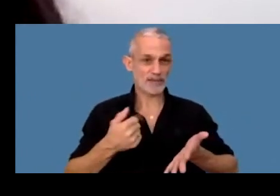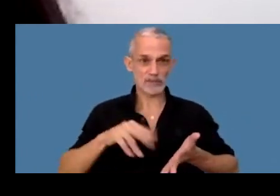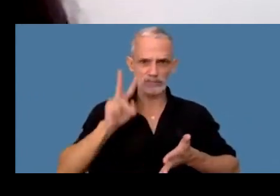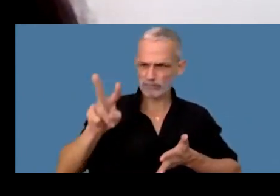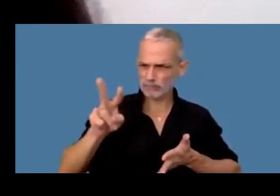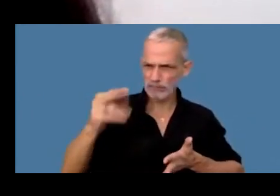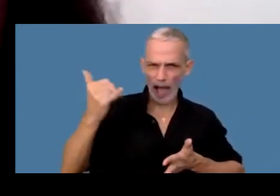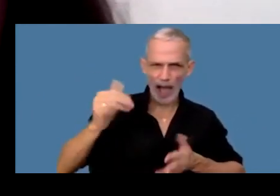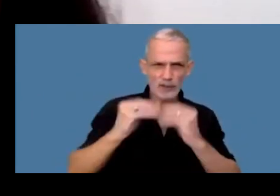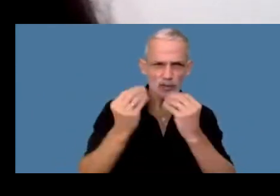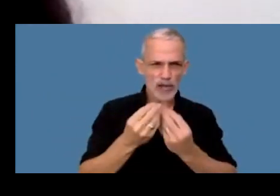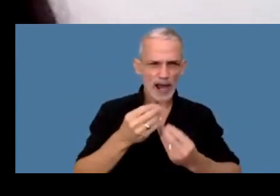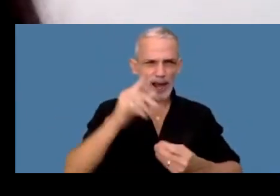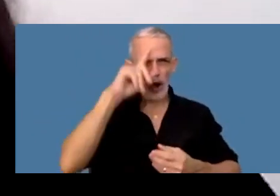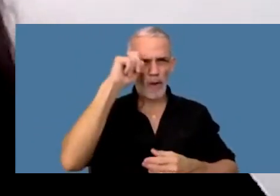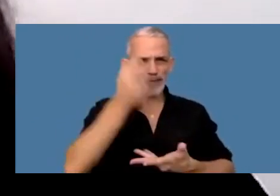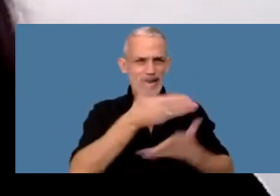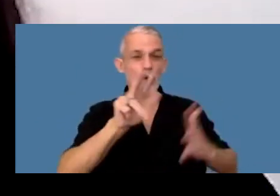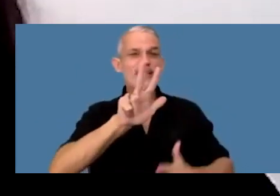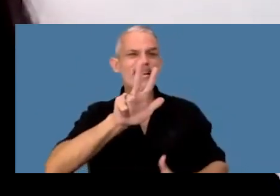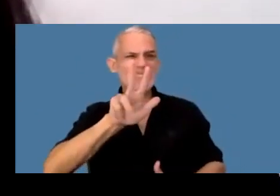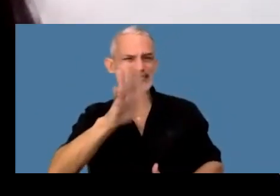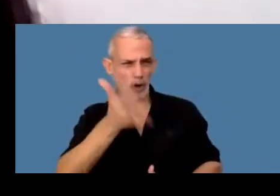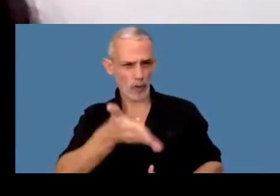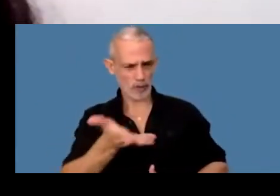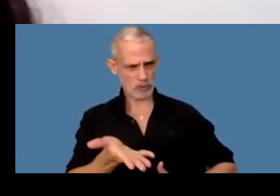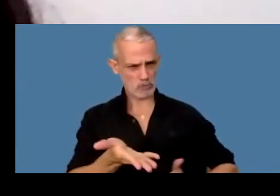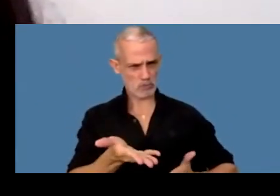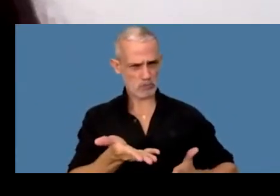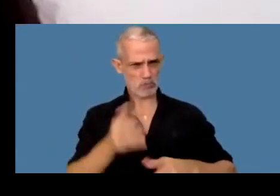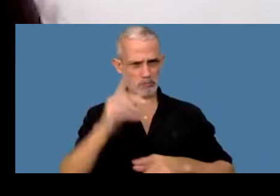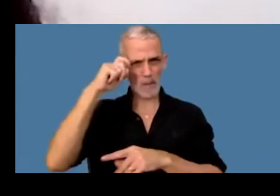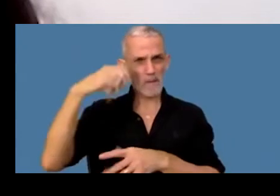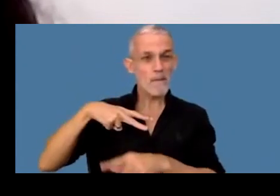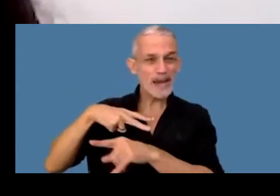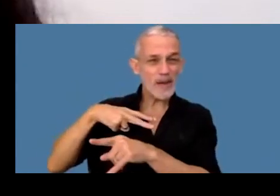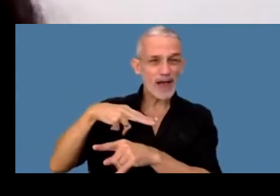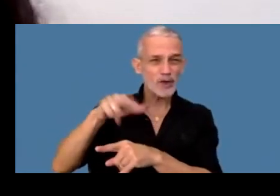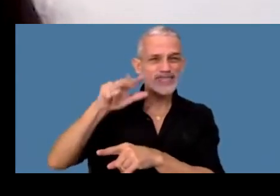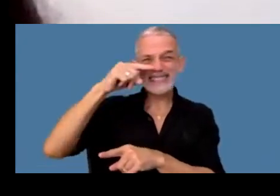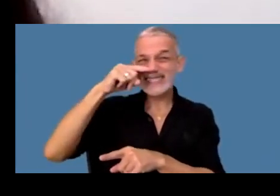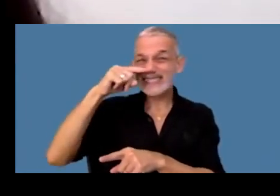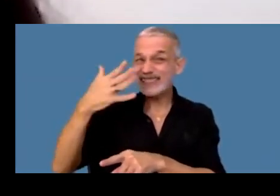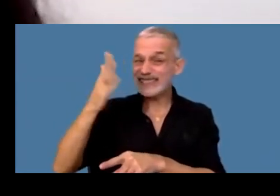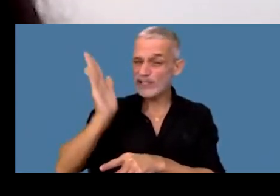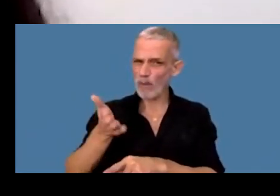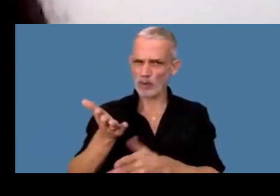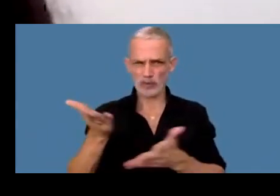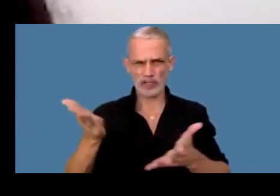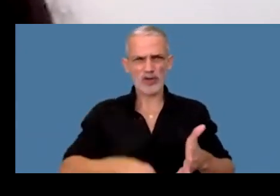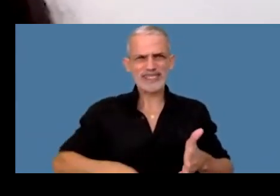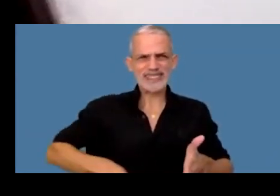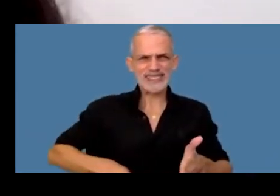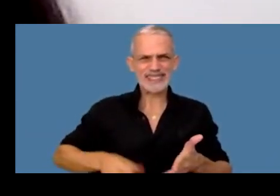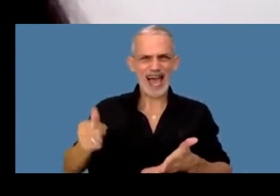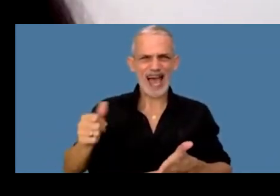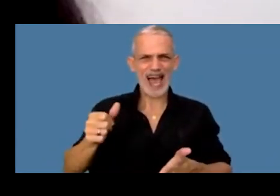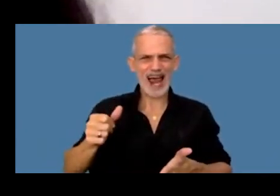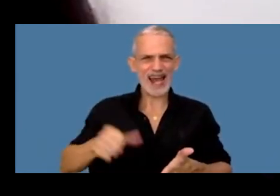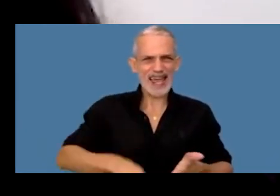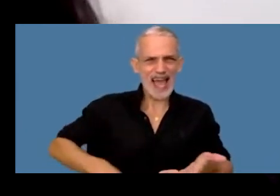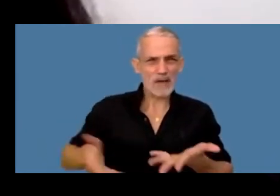algún tipo de asistencia diferente, brindada ya por un médico obstetra, porque ahí ya la partera no puede acompañar ese proceso porque